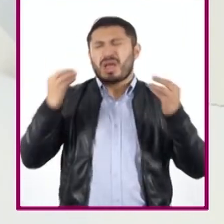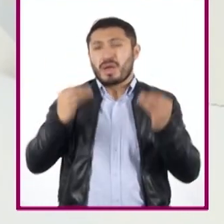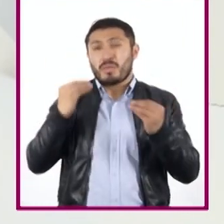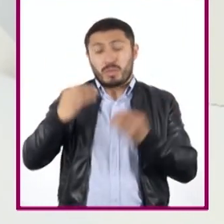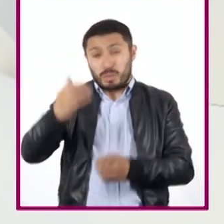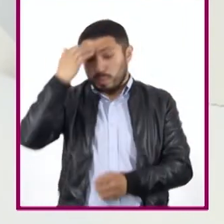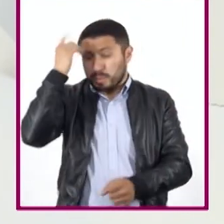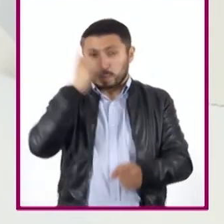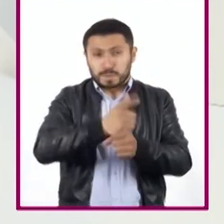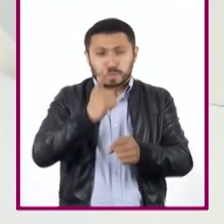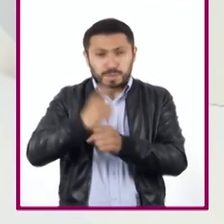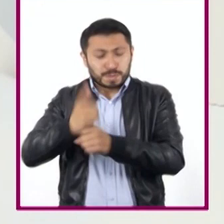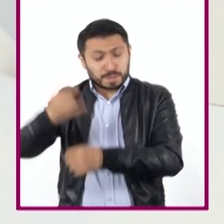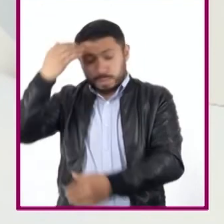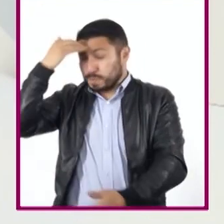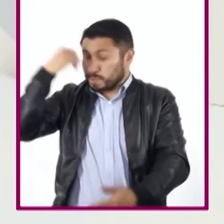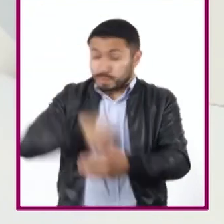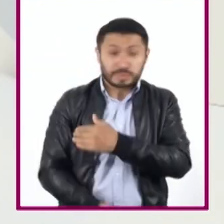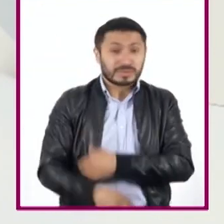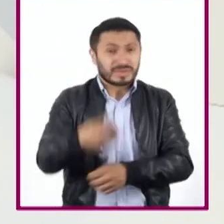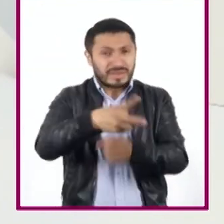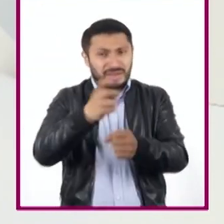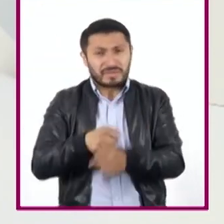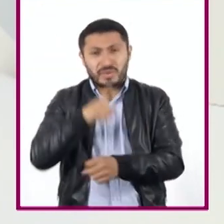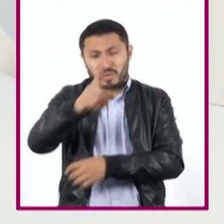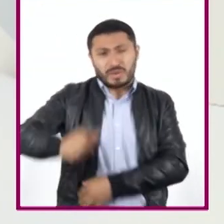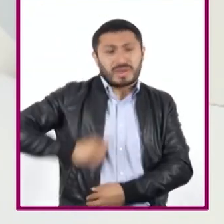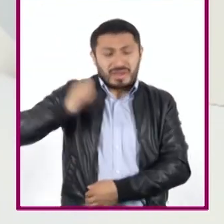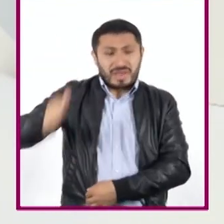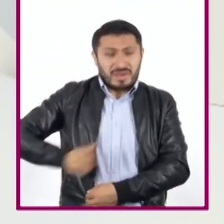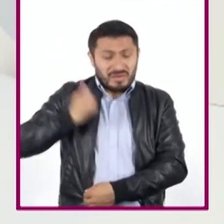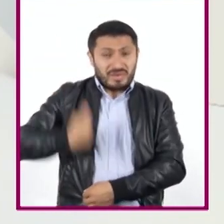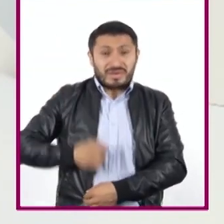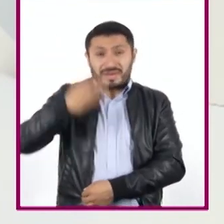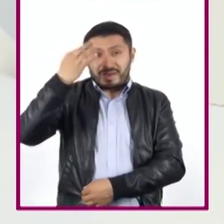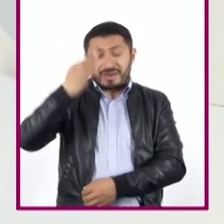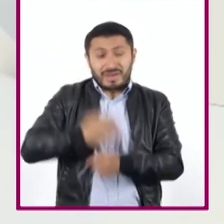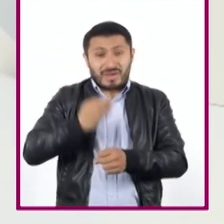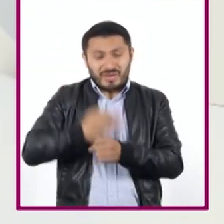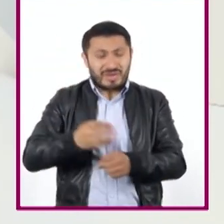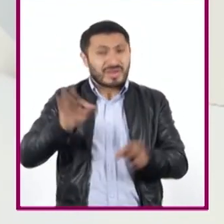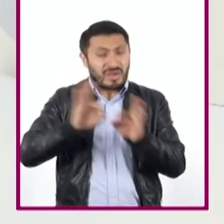descubrir. Les invito a que continúen aprovechando esta ventana y,